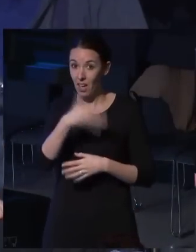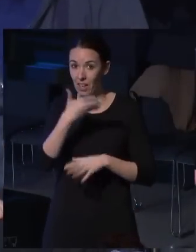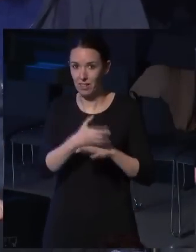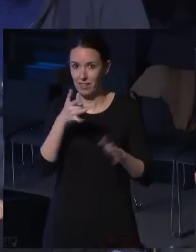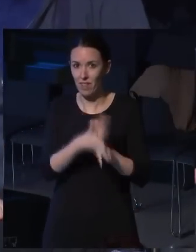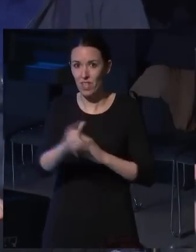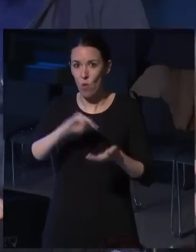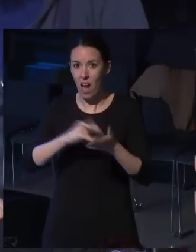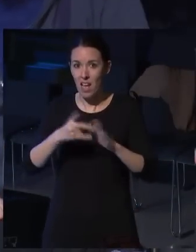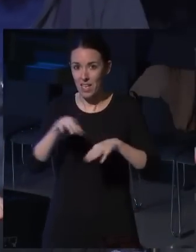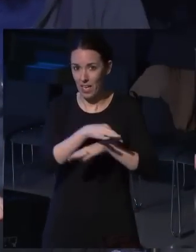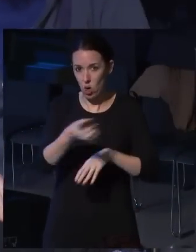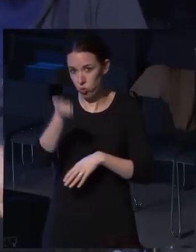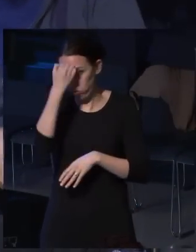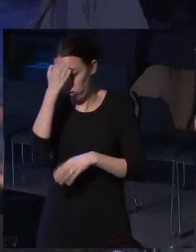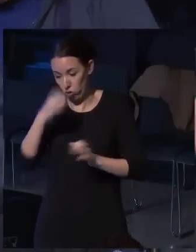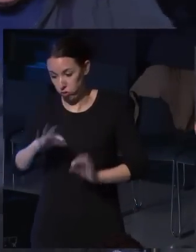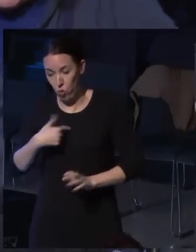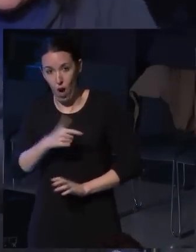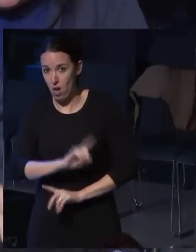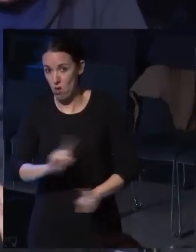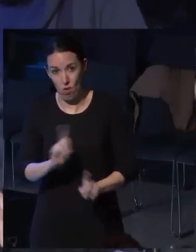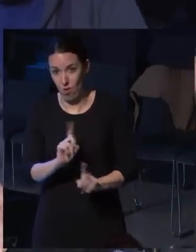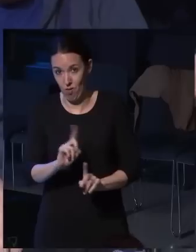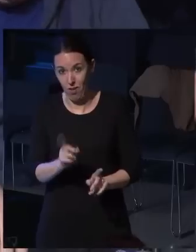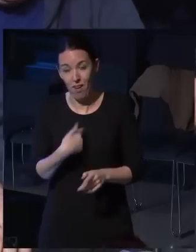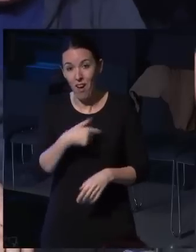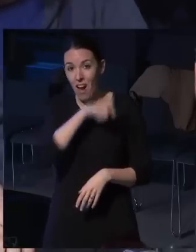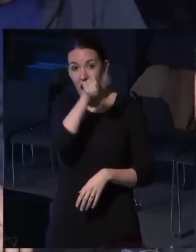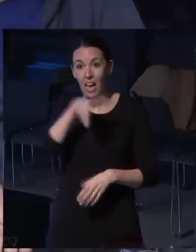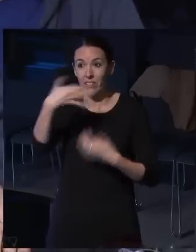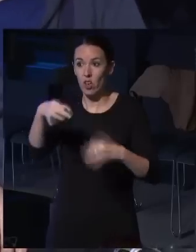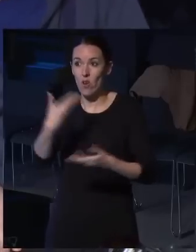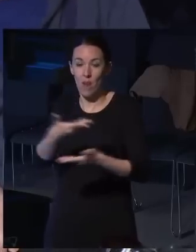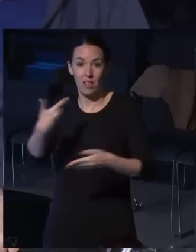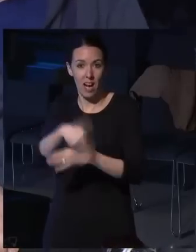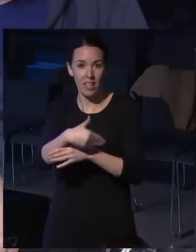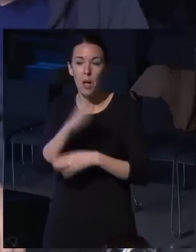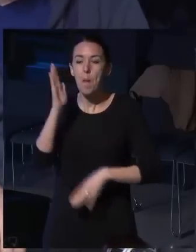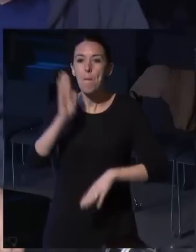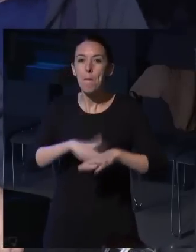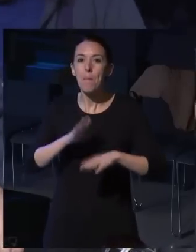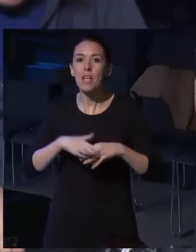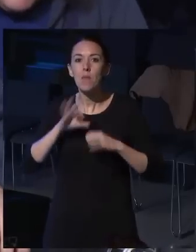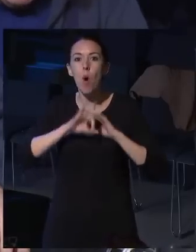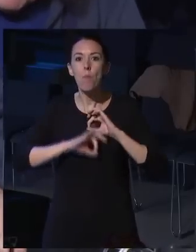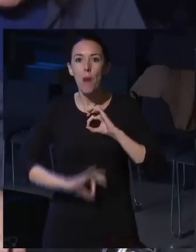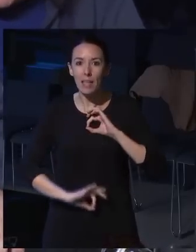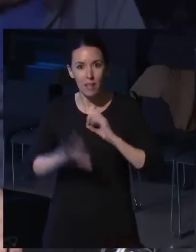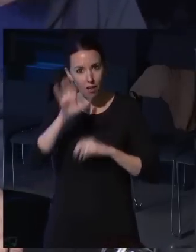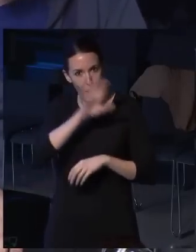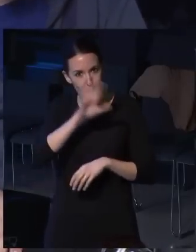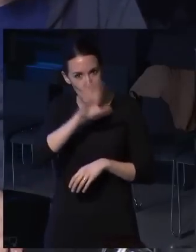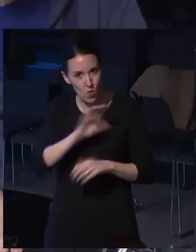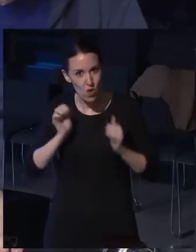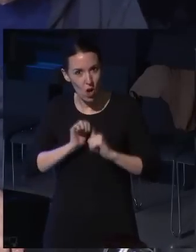ingenieros, no eran tontos como yo, quiero decirte, no eran gente normal de la calle, quiero decirte que... Como mínimo llevaban bata, que es una cosa bastante